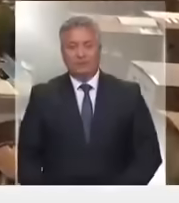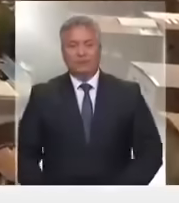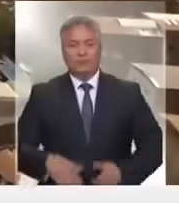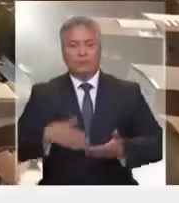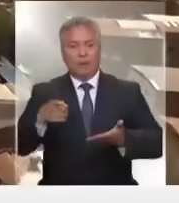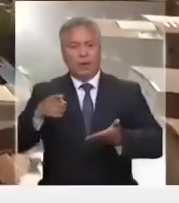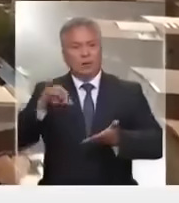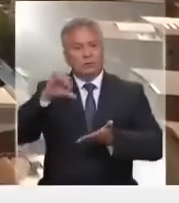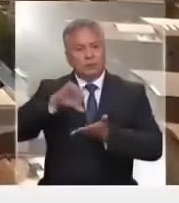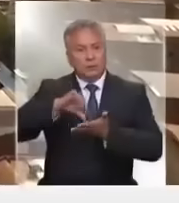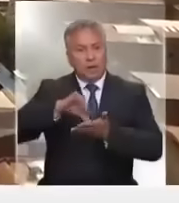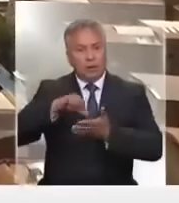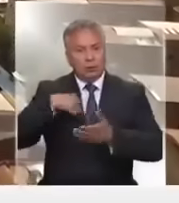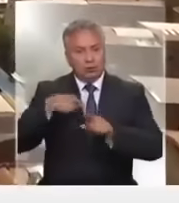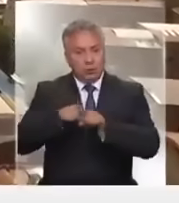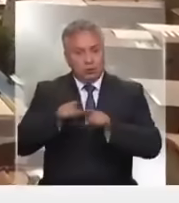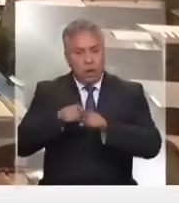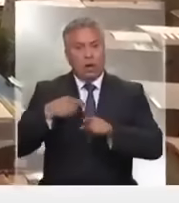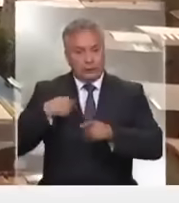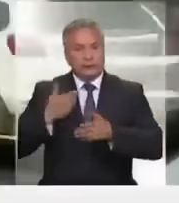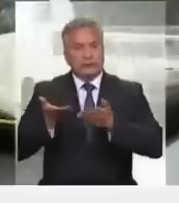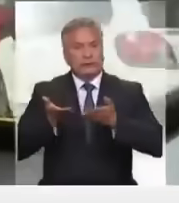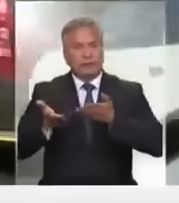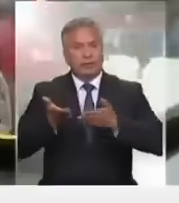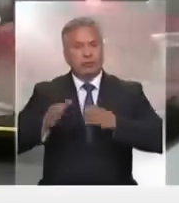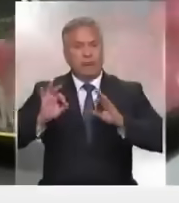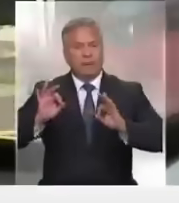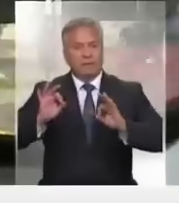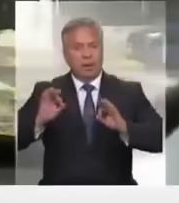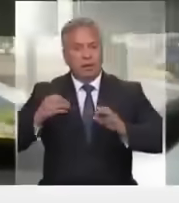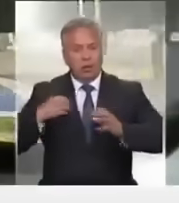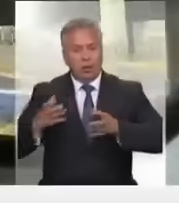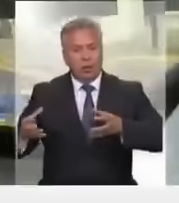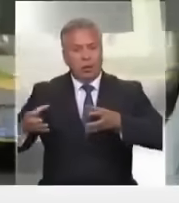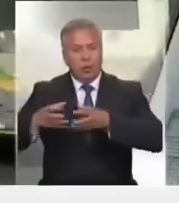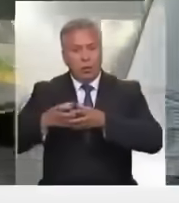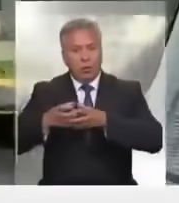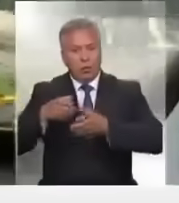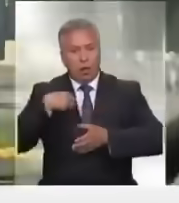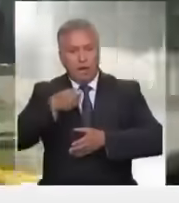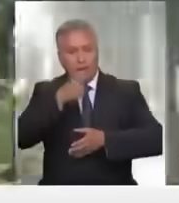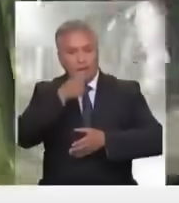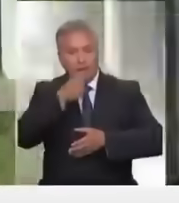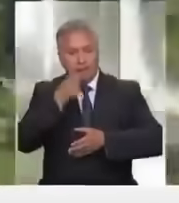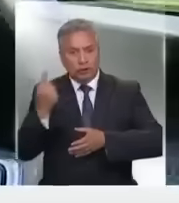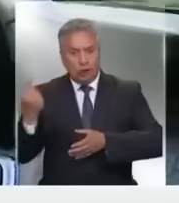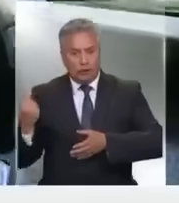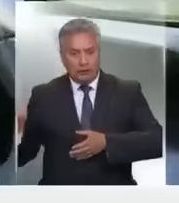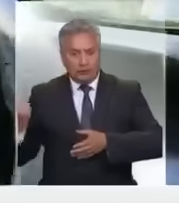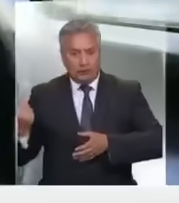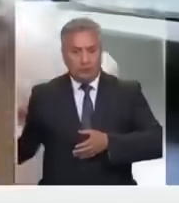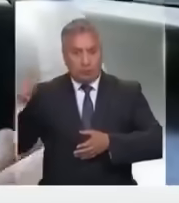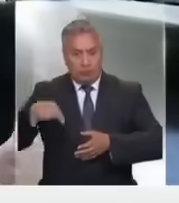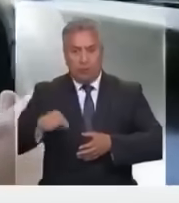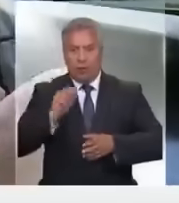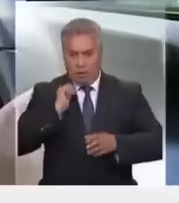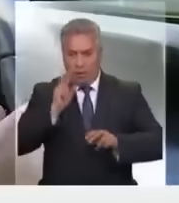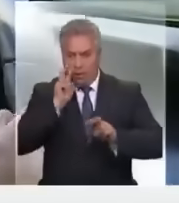Central para Conocimiento iniciando servicio especial en conjunto a personal de prensa. En primera instancia para